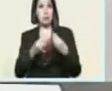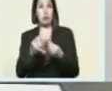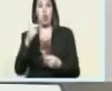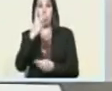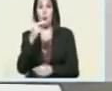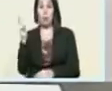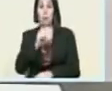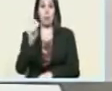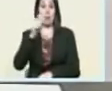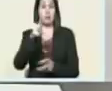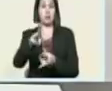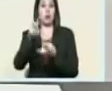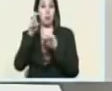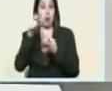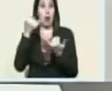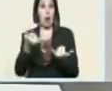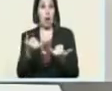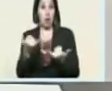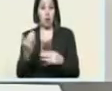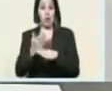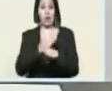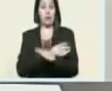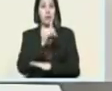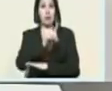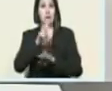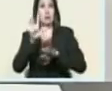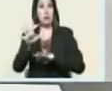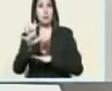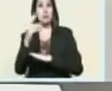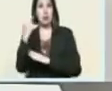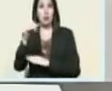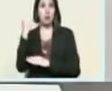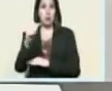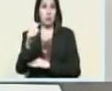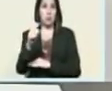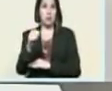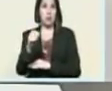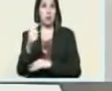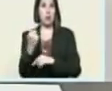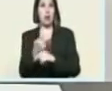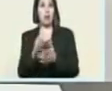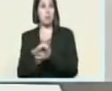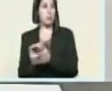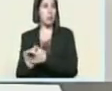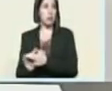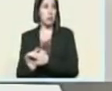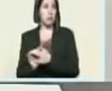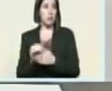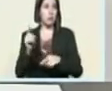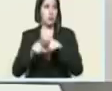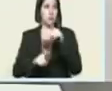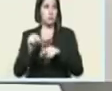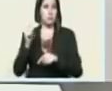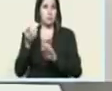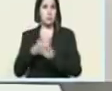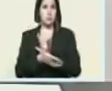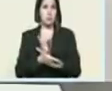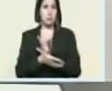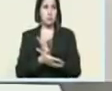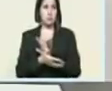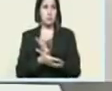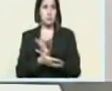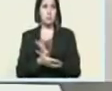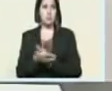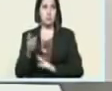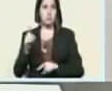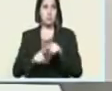dos meses que van a cobrar ahora, antes del 15 de noviembre. Hermanos y hermanas pensionados, ustedes van a cobrar antes del 15